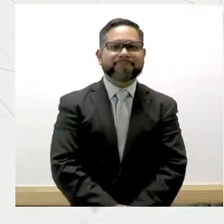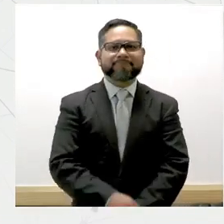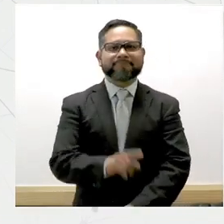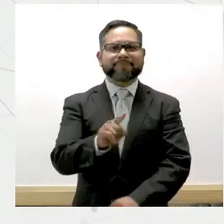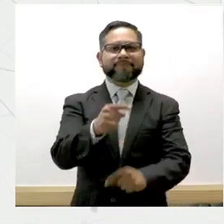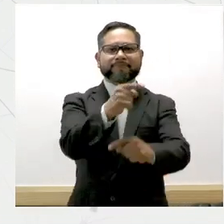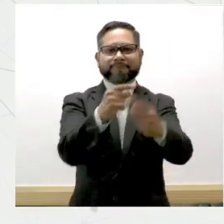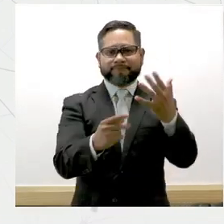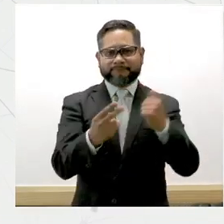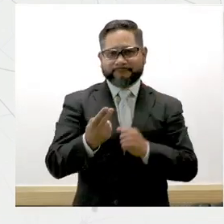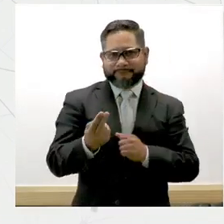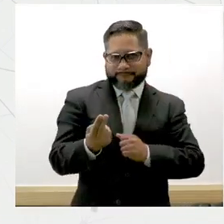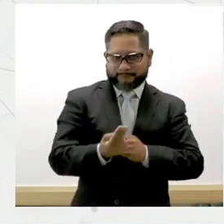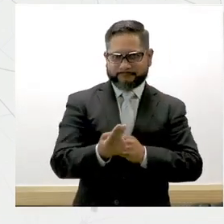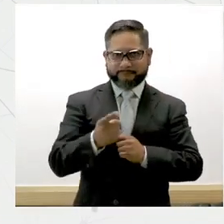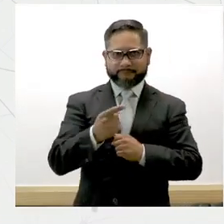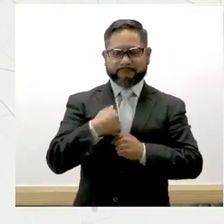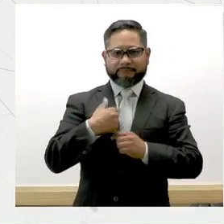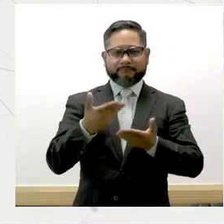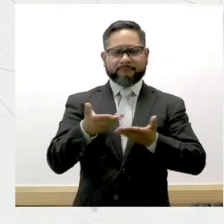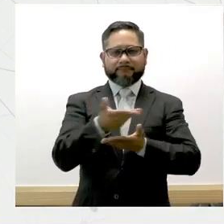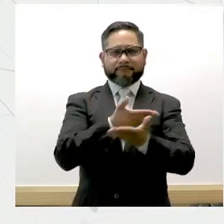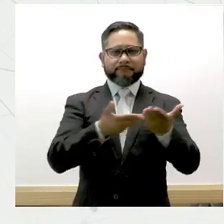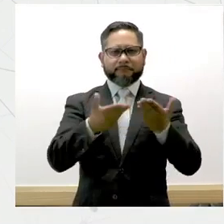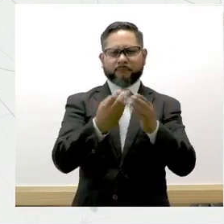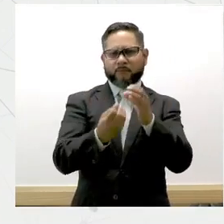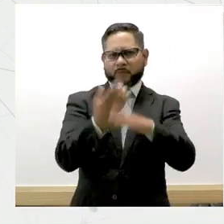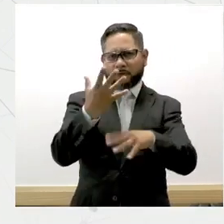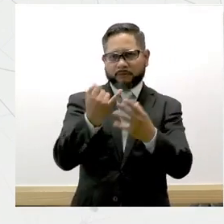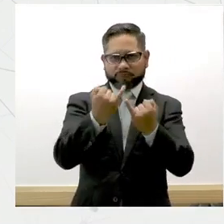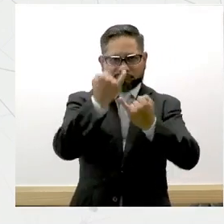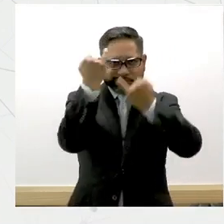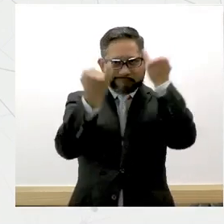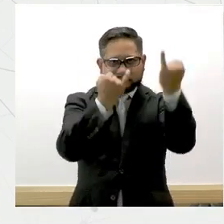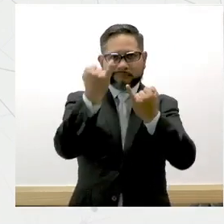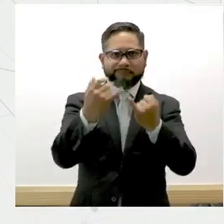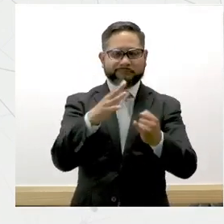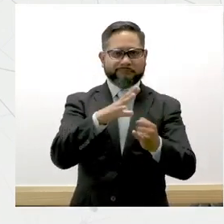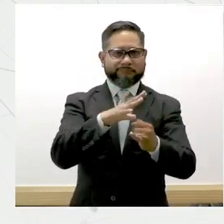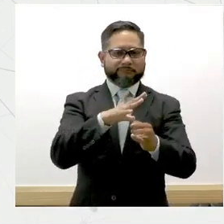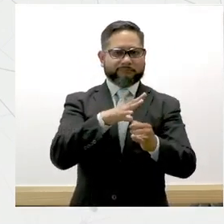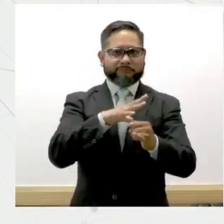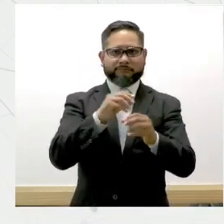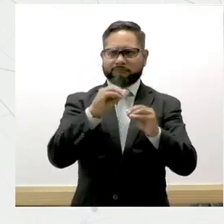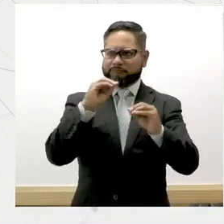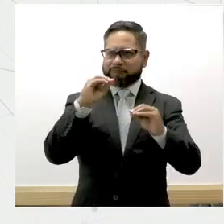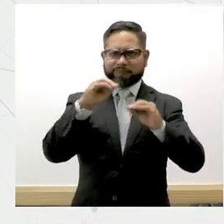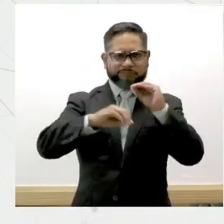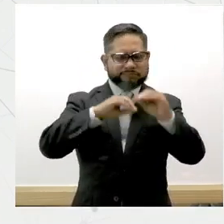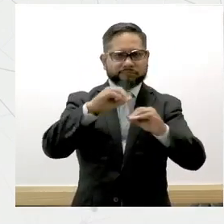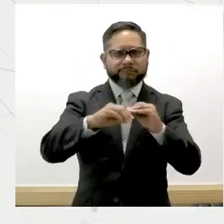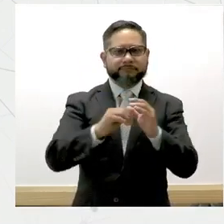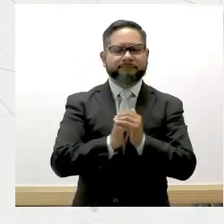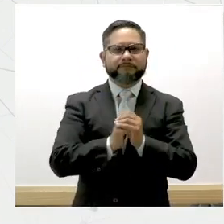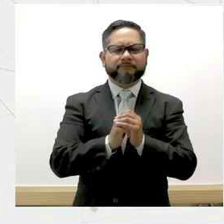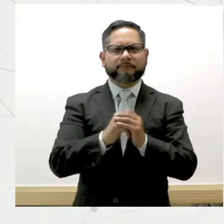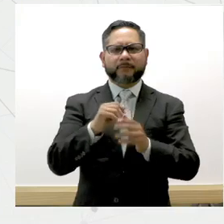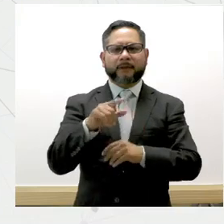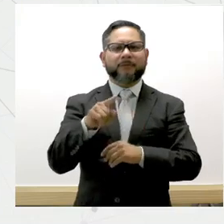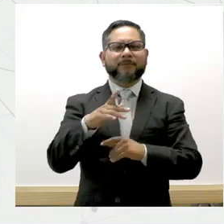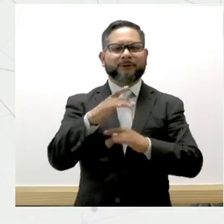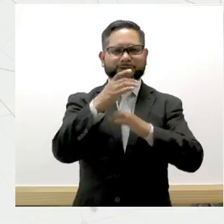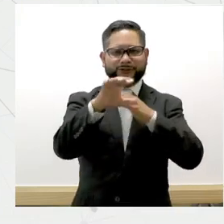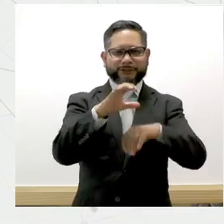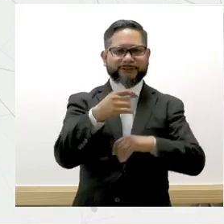cabo una novedad constante y vertiginosa, ¿no? Porque veíamos que tras ChatGPT 4